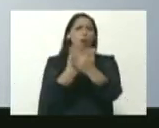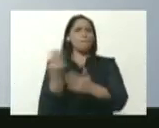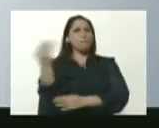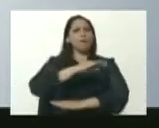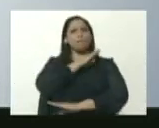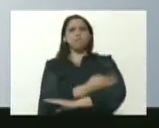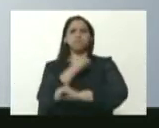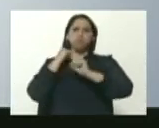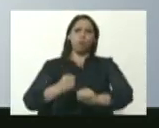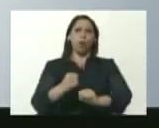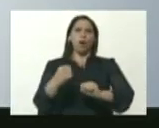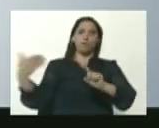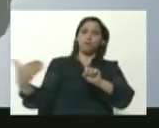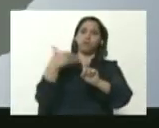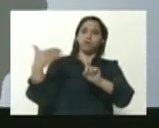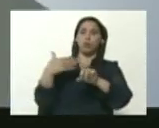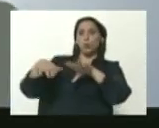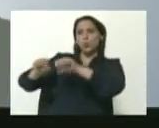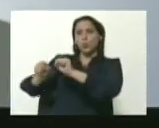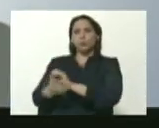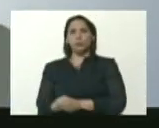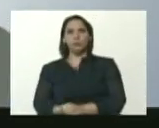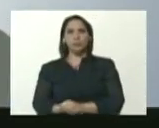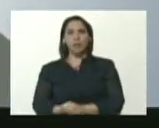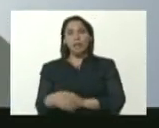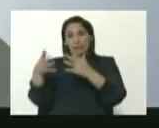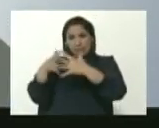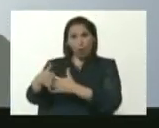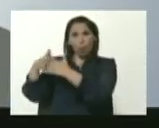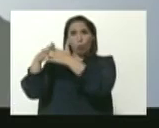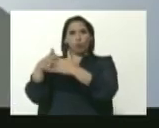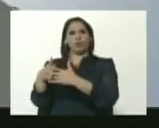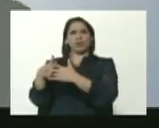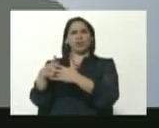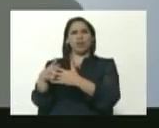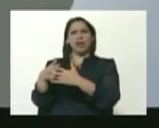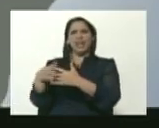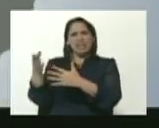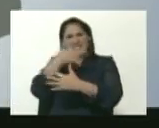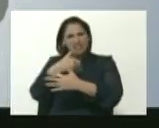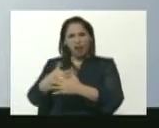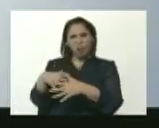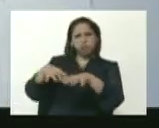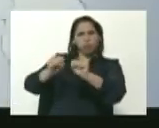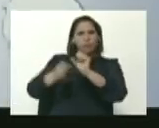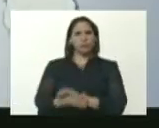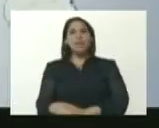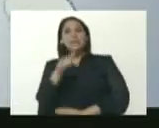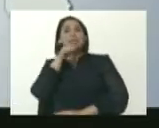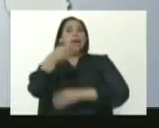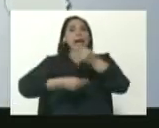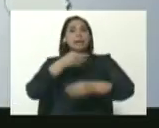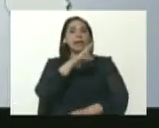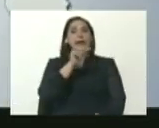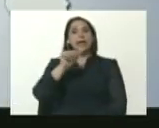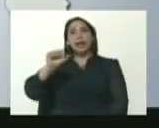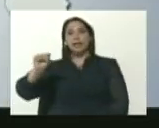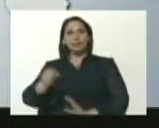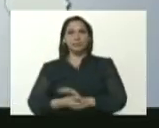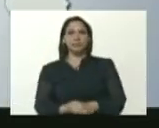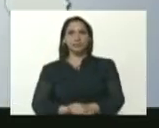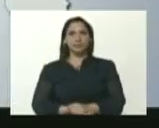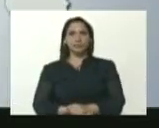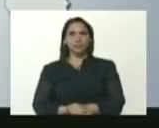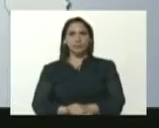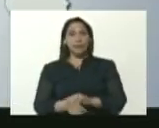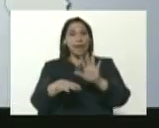eficacia la constante amenaza imperialista de los Estados Unidos de recolonizarnos. ¿Quiénes ejecutarán la RAS? Serán